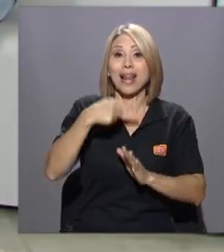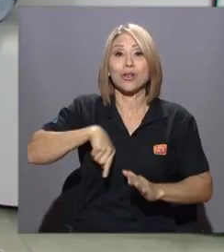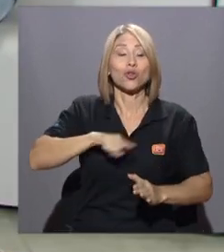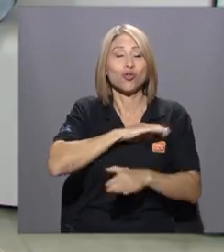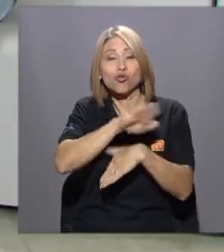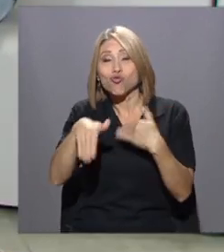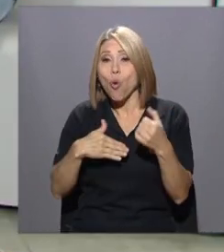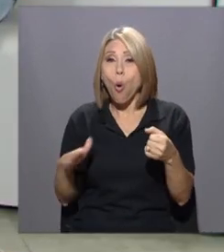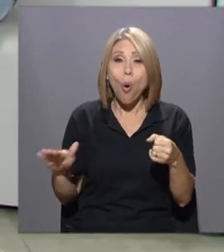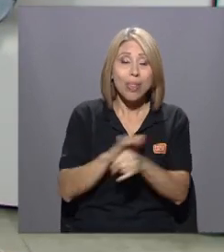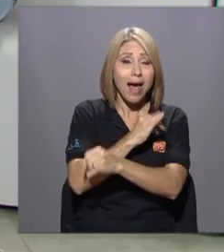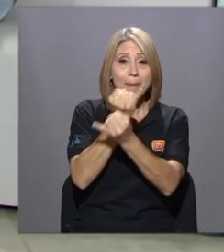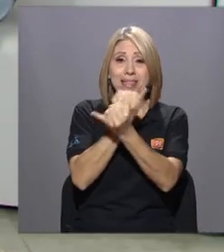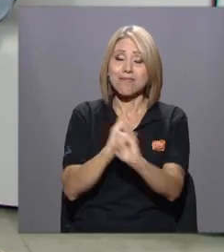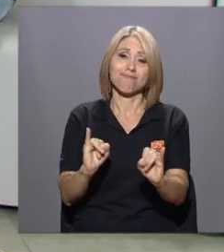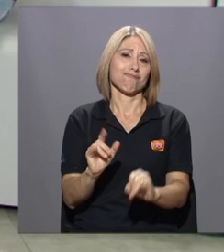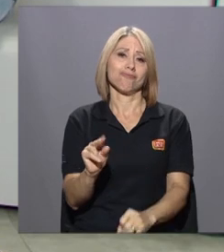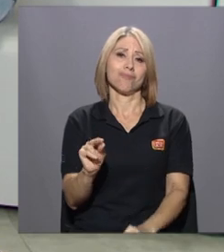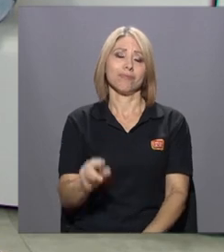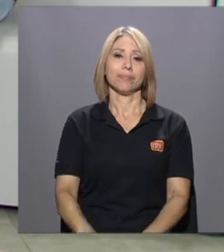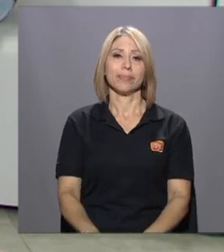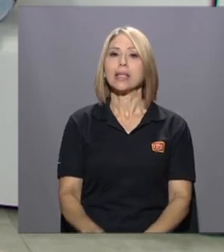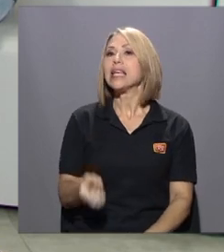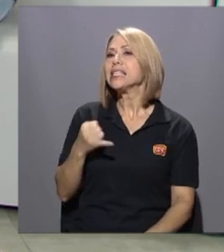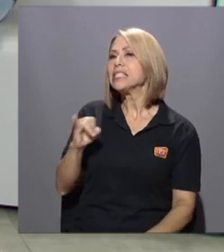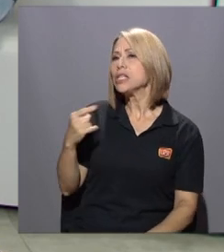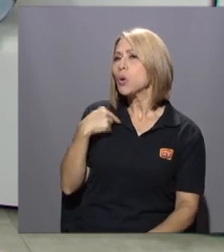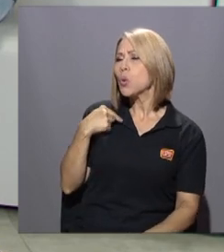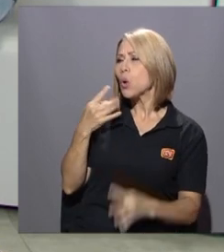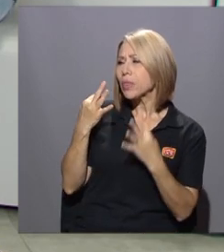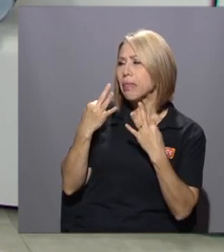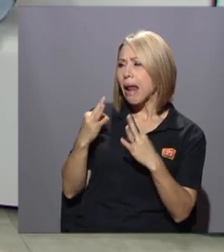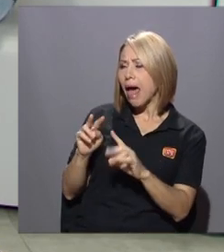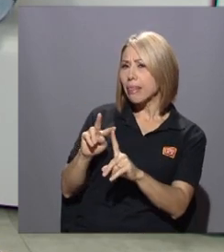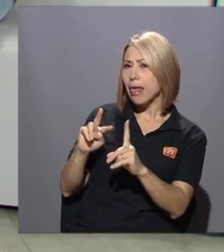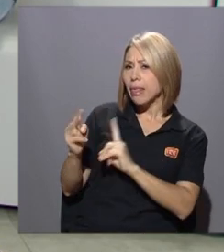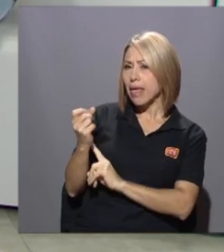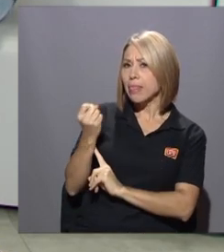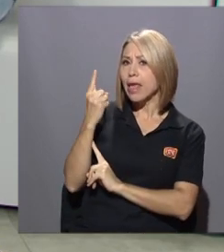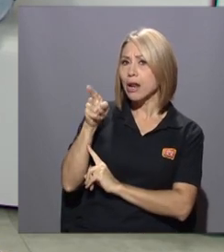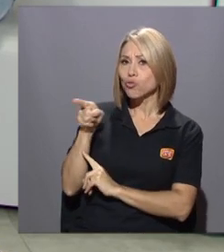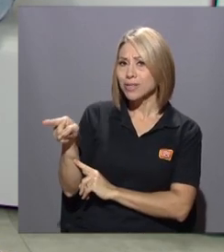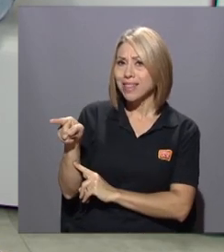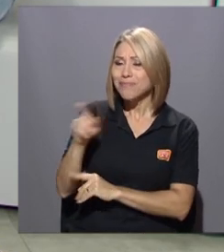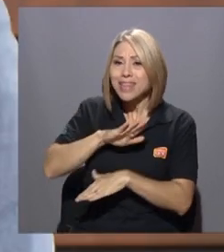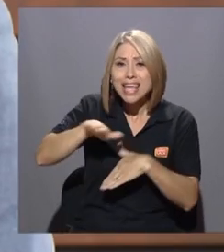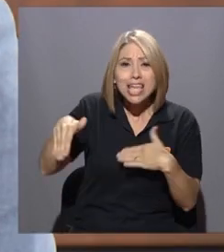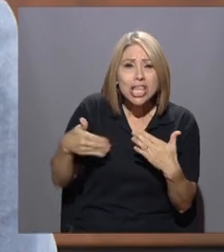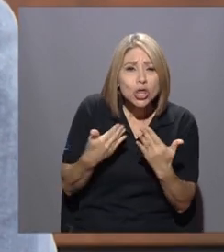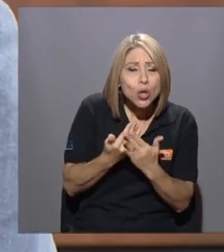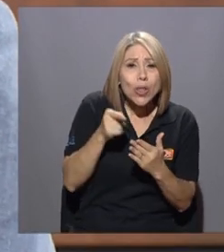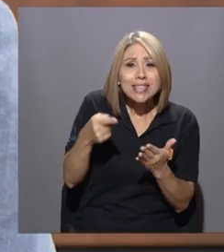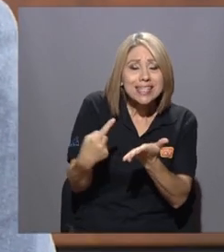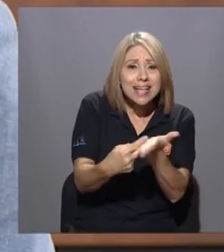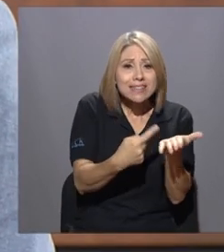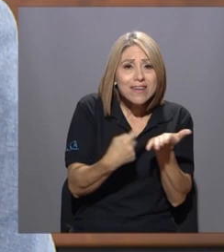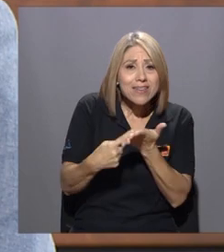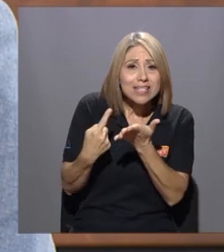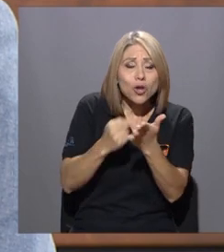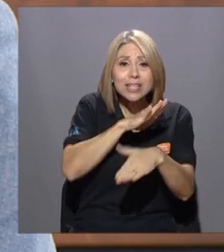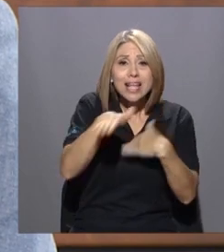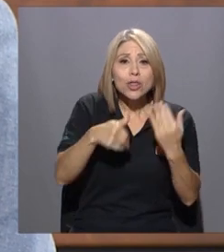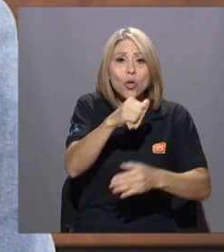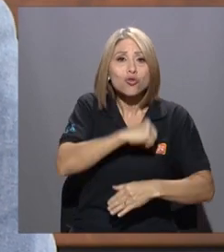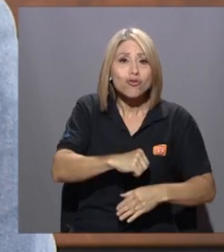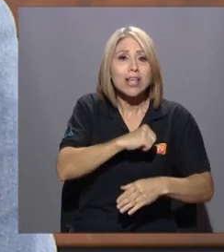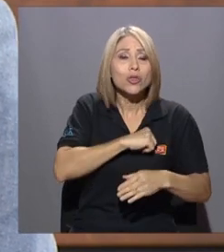Henning, si uno trata de leerlo a usted y un poco todas estas reflexiones que han salido de todos los rectores de las universidades, uno podría